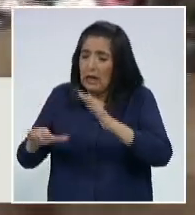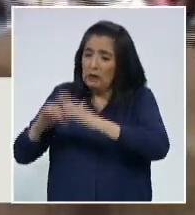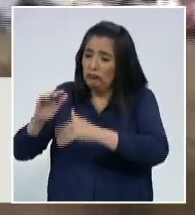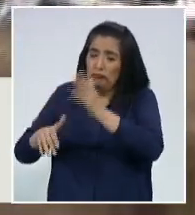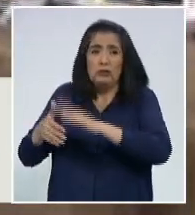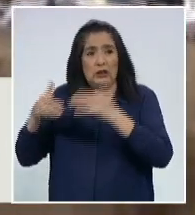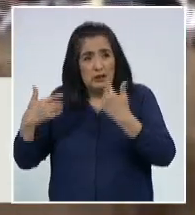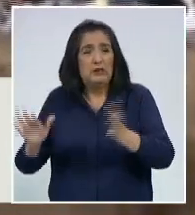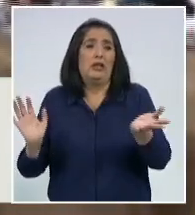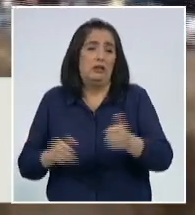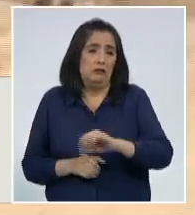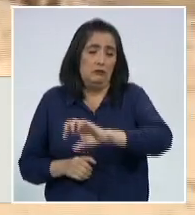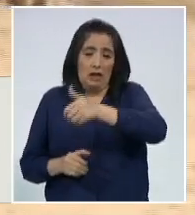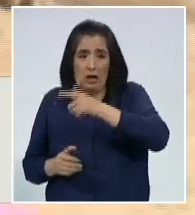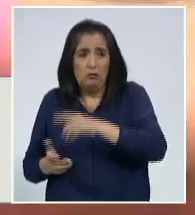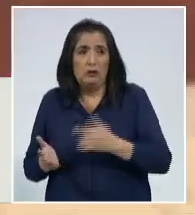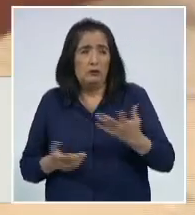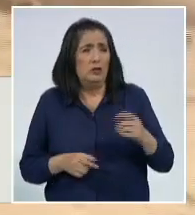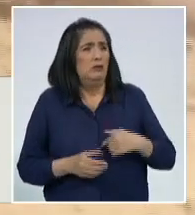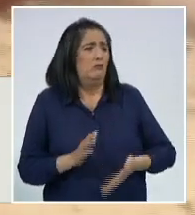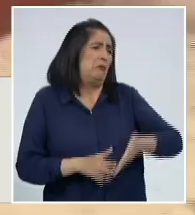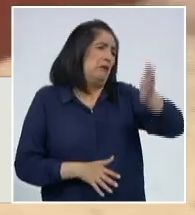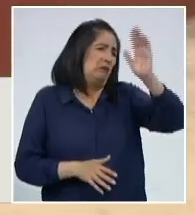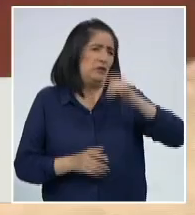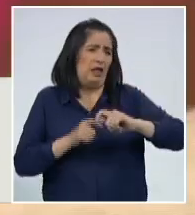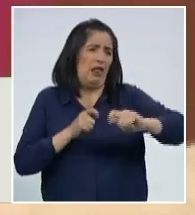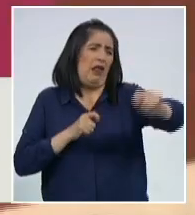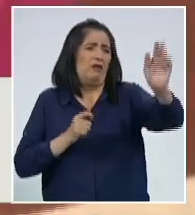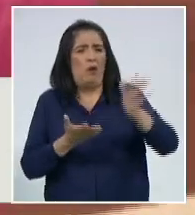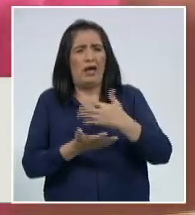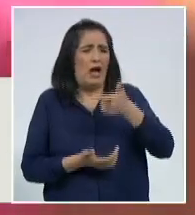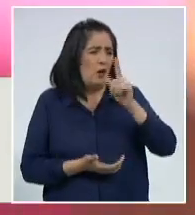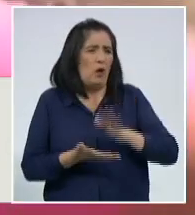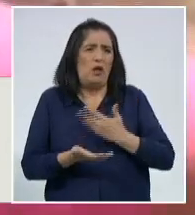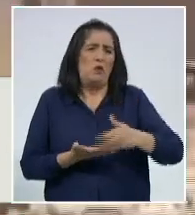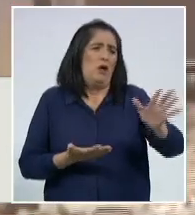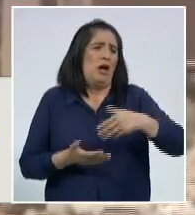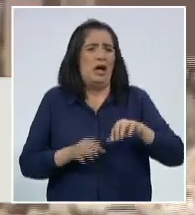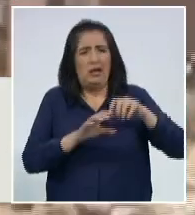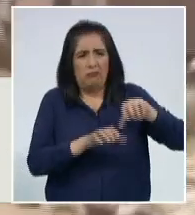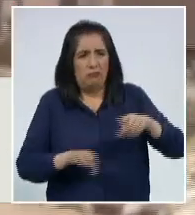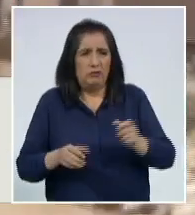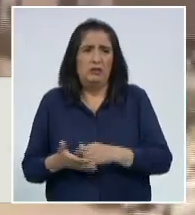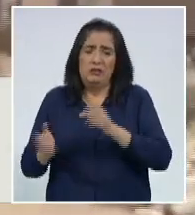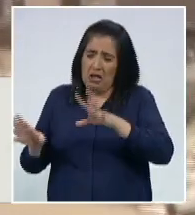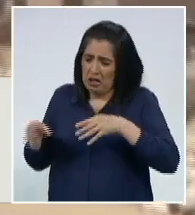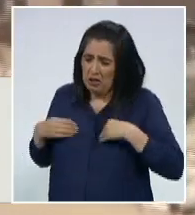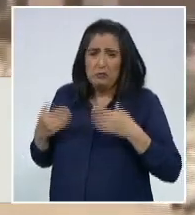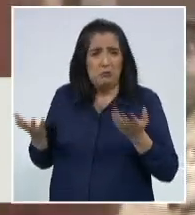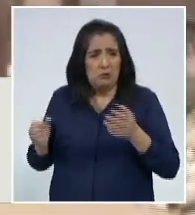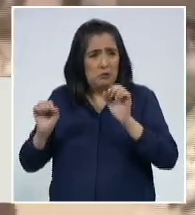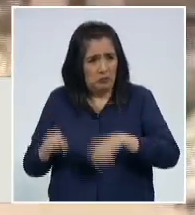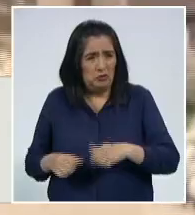los servicios básicos. Vamos a salir, vivir por allá, que no haya agua, que no haya desagüe. Pues siempre y cuando aceptaremos, pero siempre y cuando